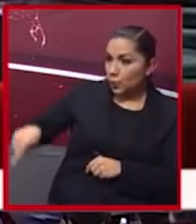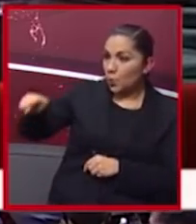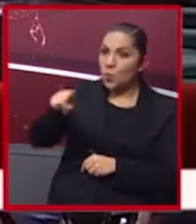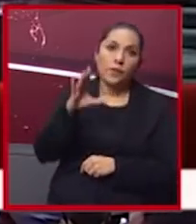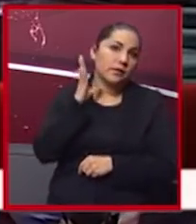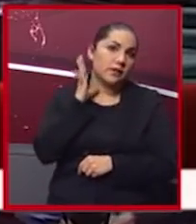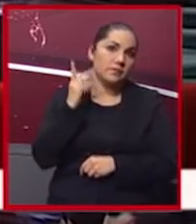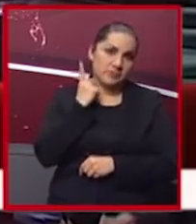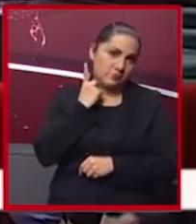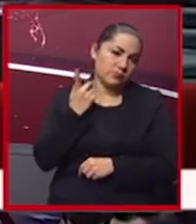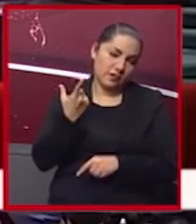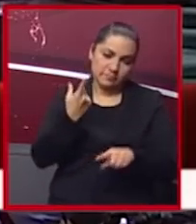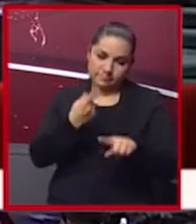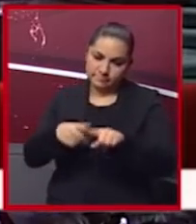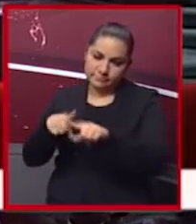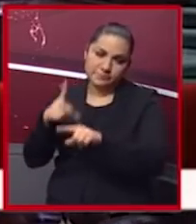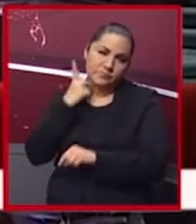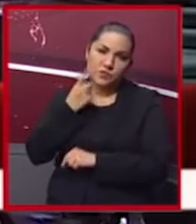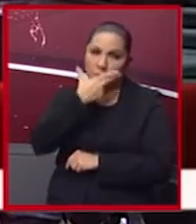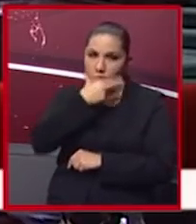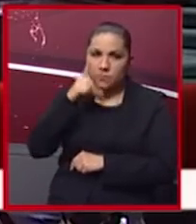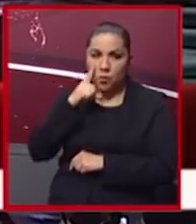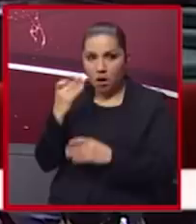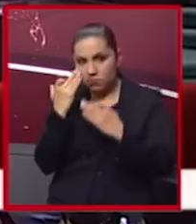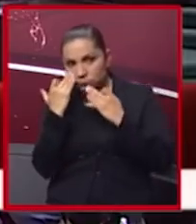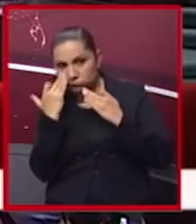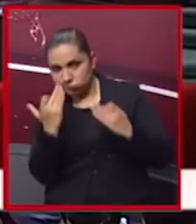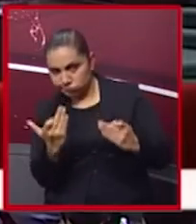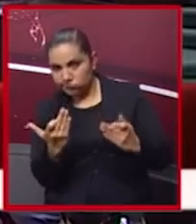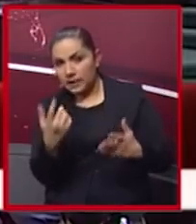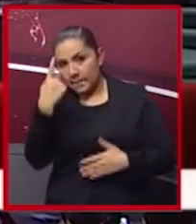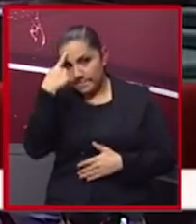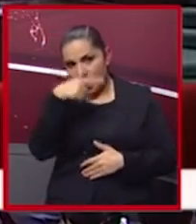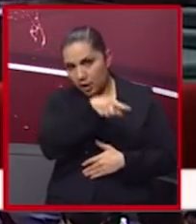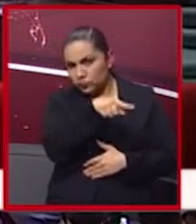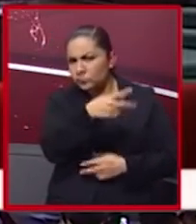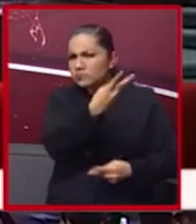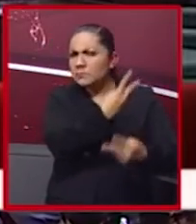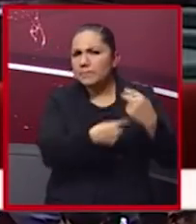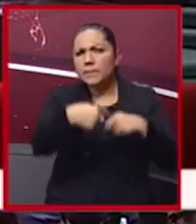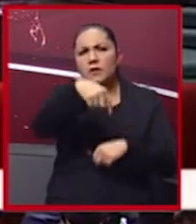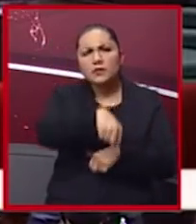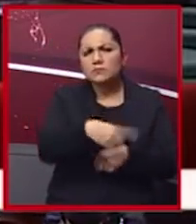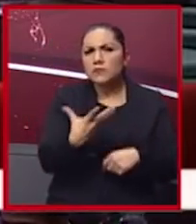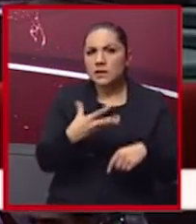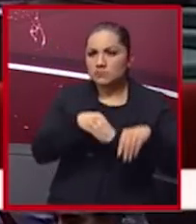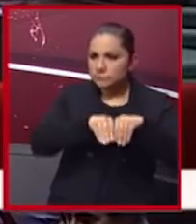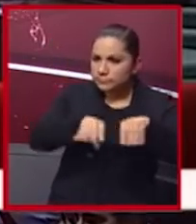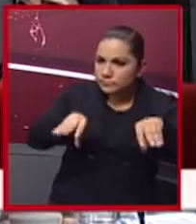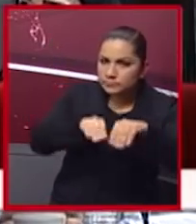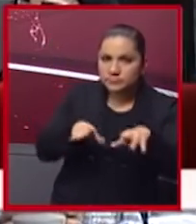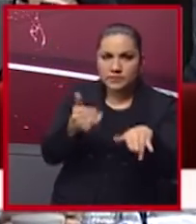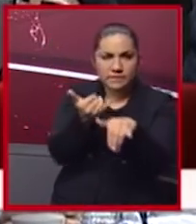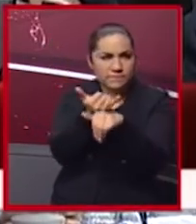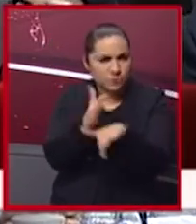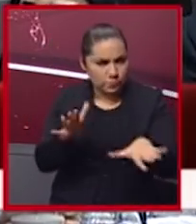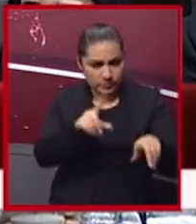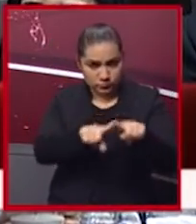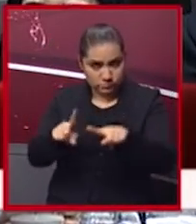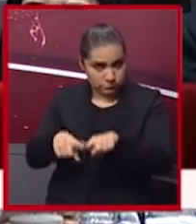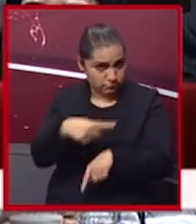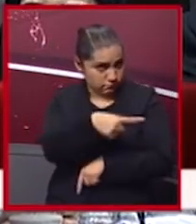comparece a fin de dar cuenta con las iniciativas que comprenden el paquete económico? Sí,